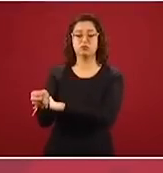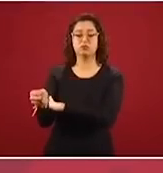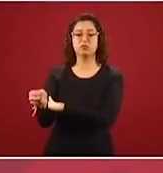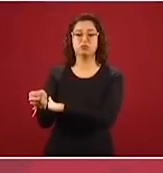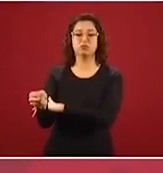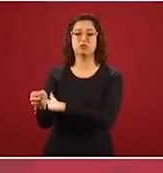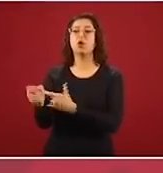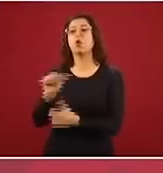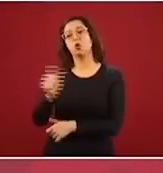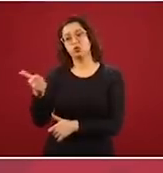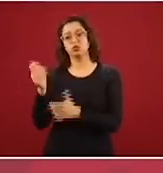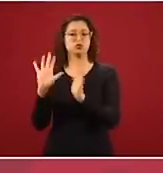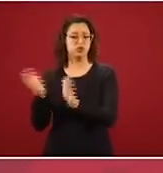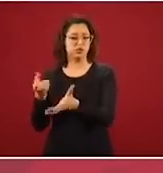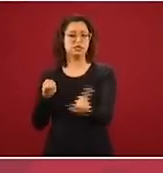quienes ya salieron,